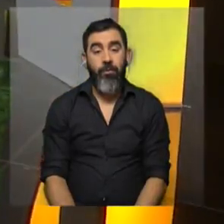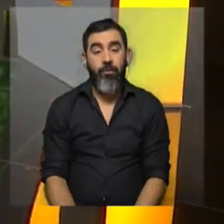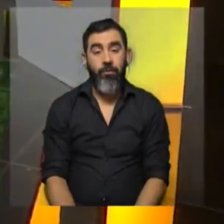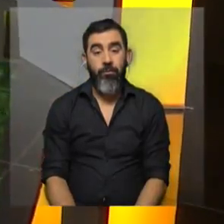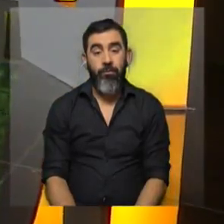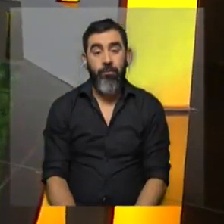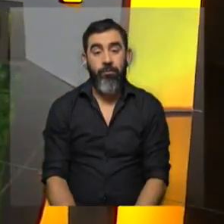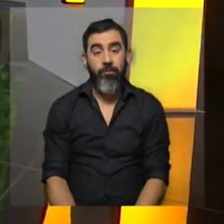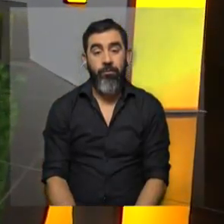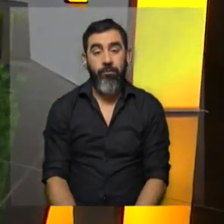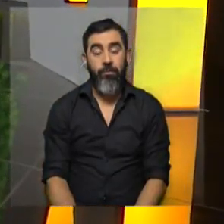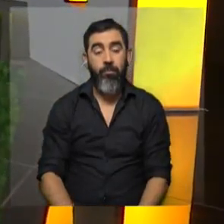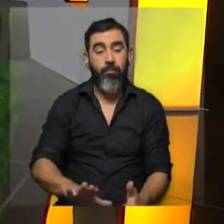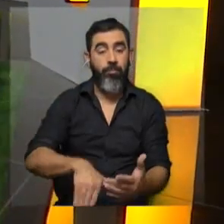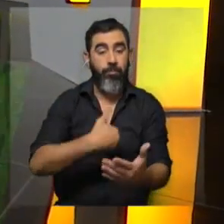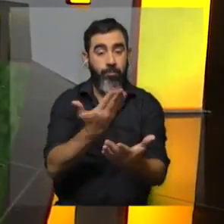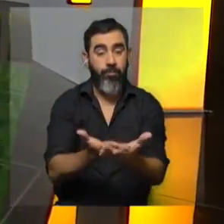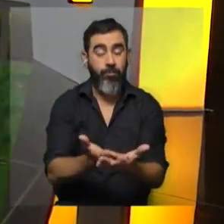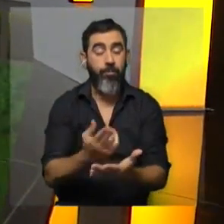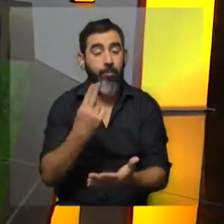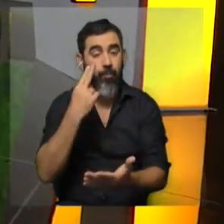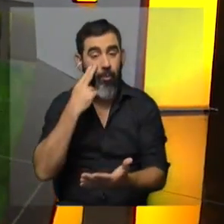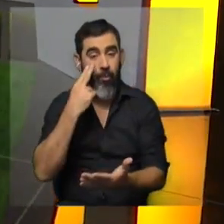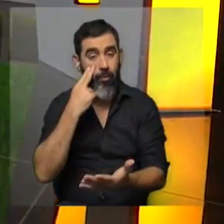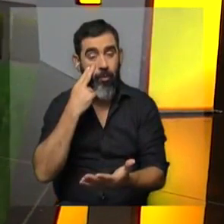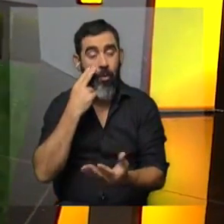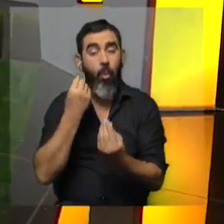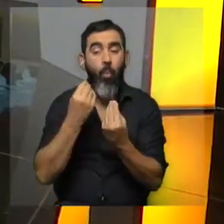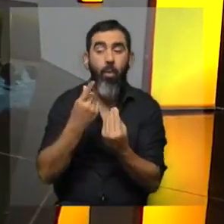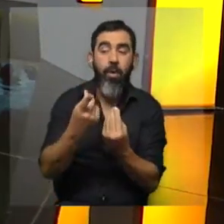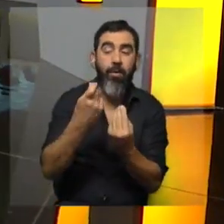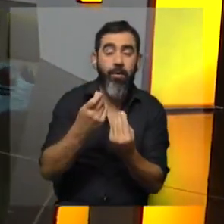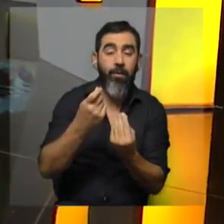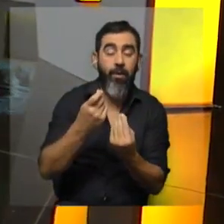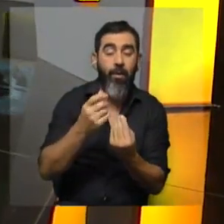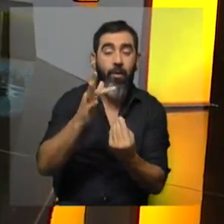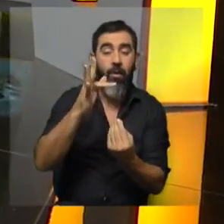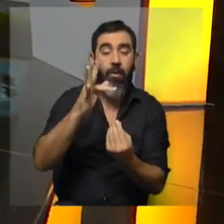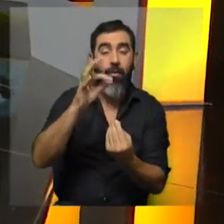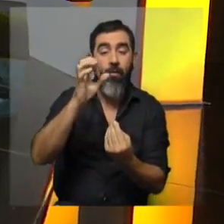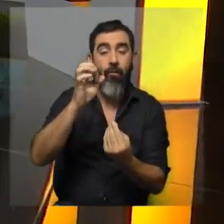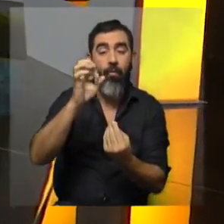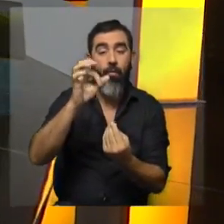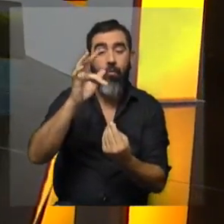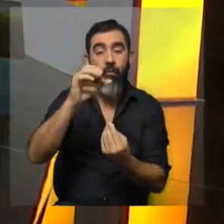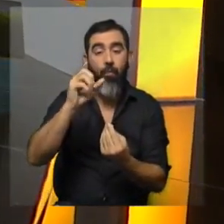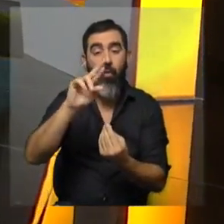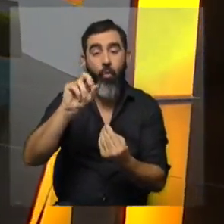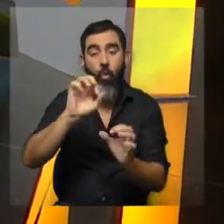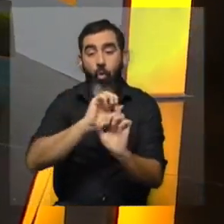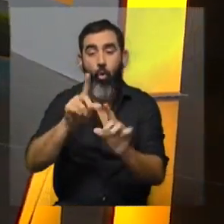Hasta acá el planteo del problema, ¿no? ¿Dónde necesitamos el fósforo y a dónde no lo necesitamos y a dónde es un